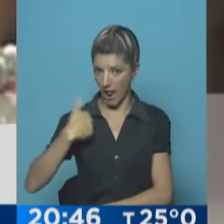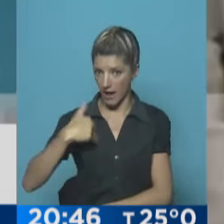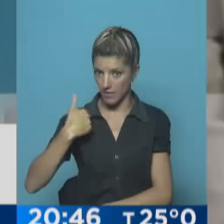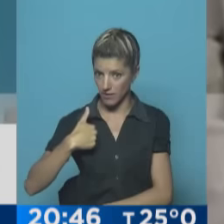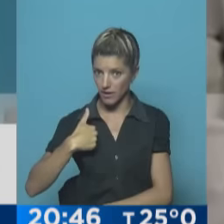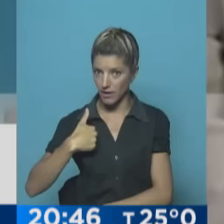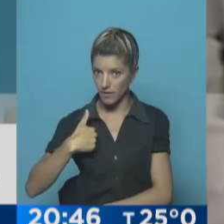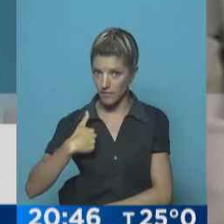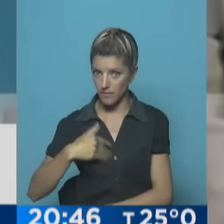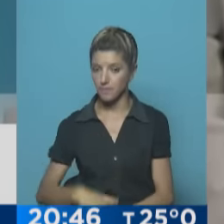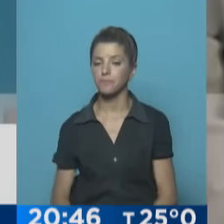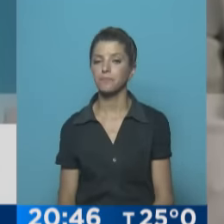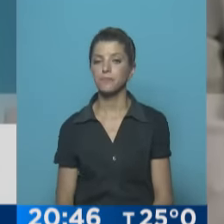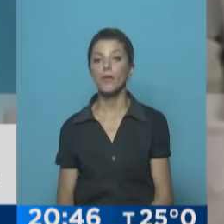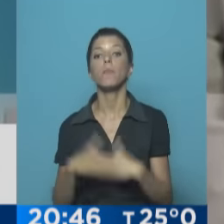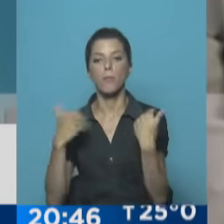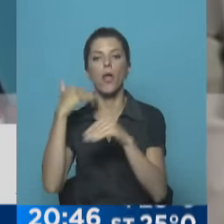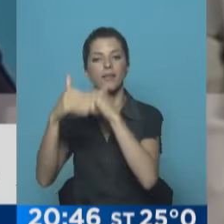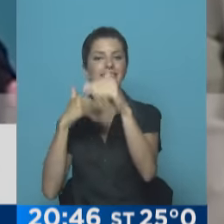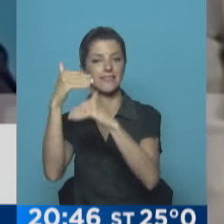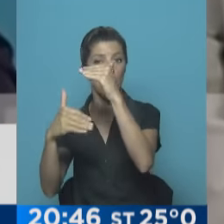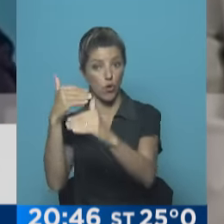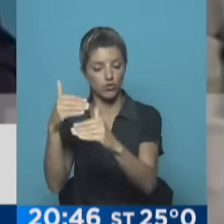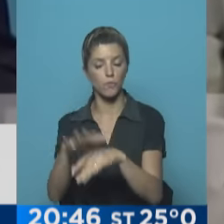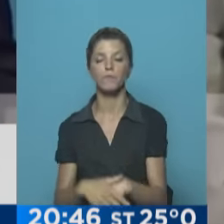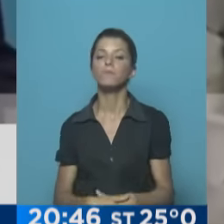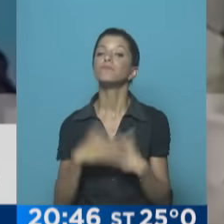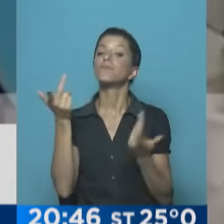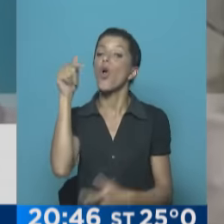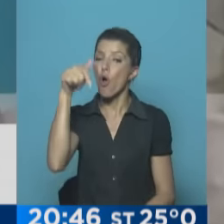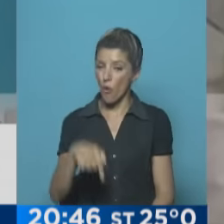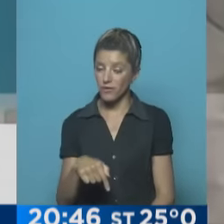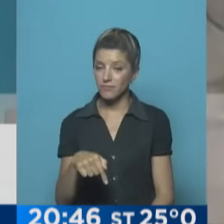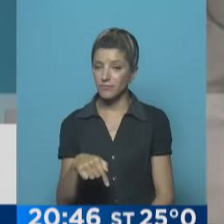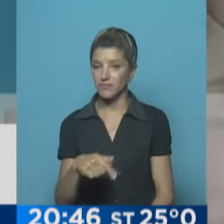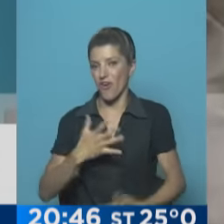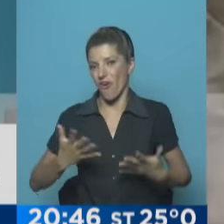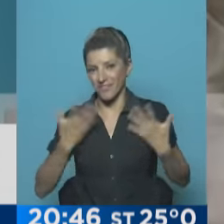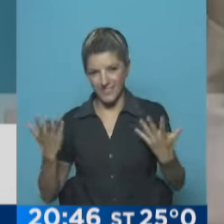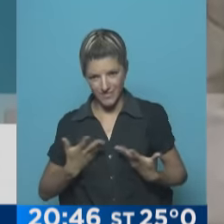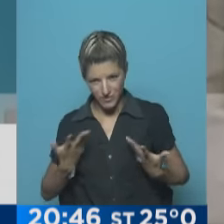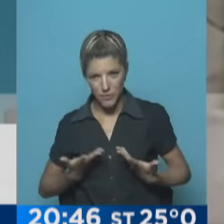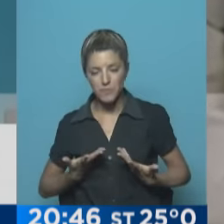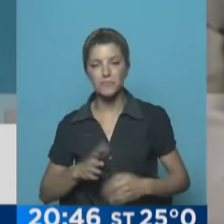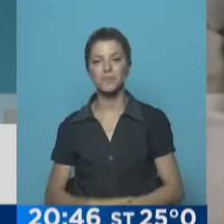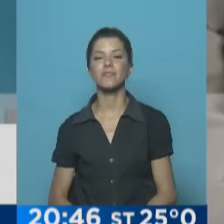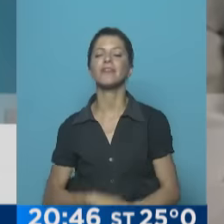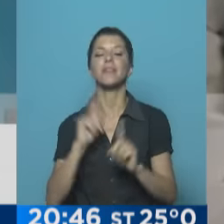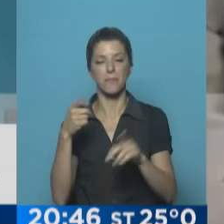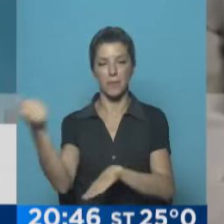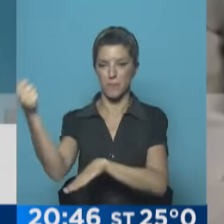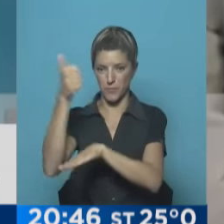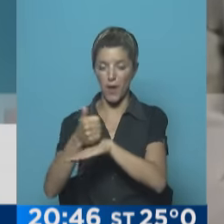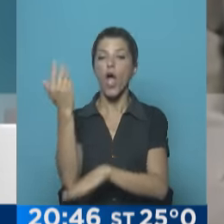insisto, nos permita desarrollarnos. Así que hoy estamos contentos y nos acompaña, por suerte, también